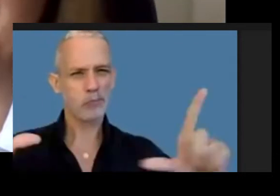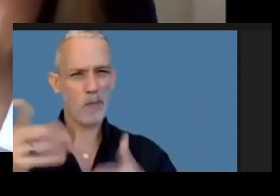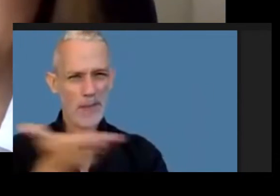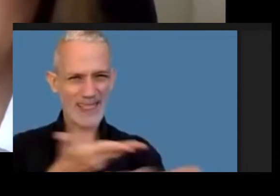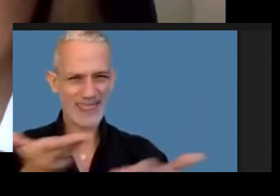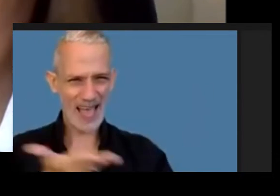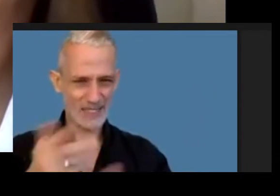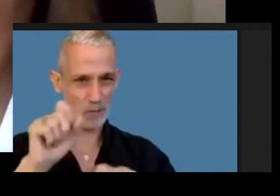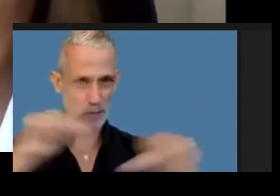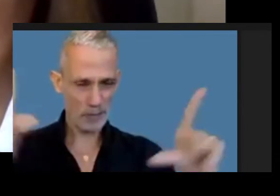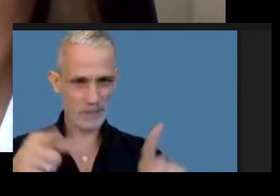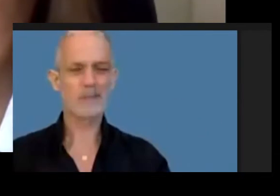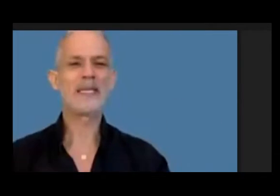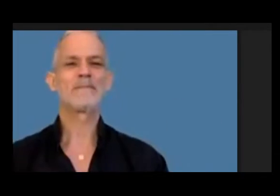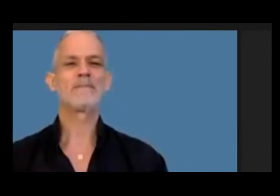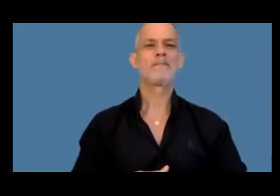pantalla.